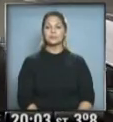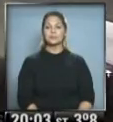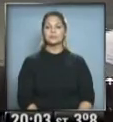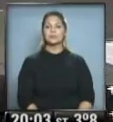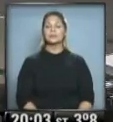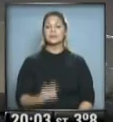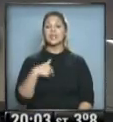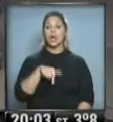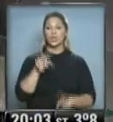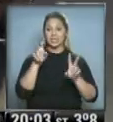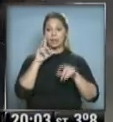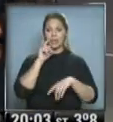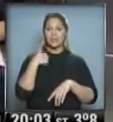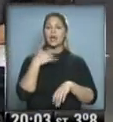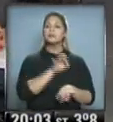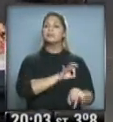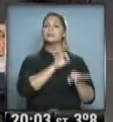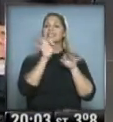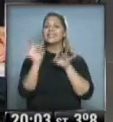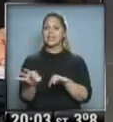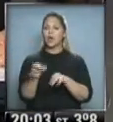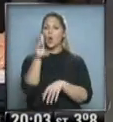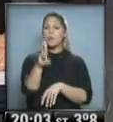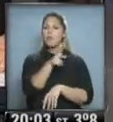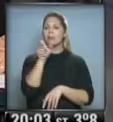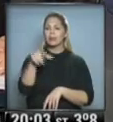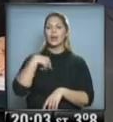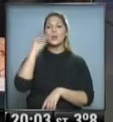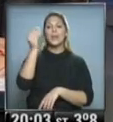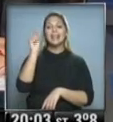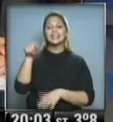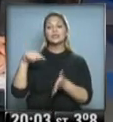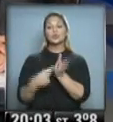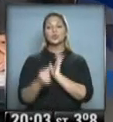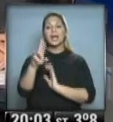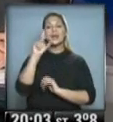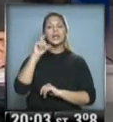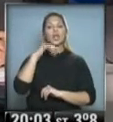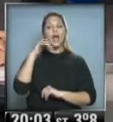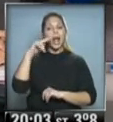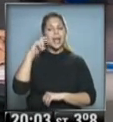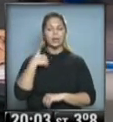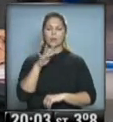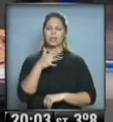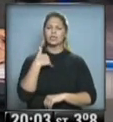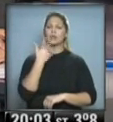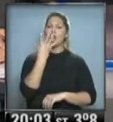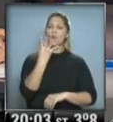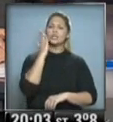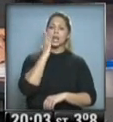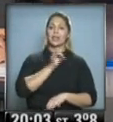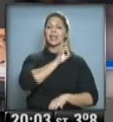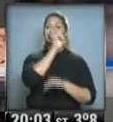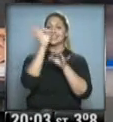Sin duda es uno de los temas del día, la llegada del Papa Francisco a Brasil, a la ciudad de Río de Janeiro. Arribó alrededor de las 4 de